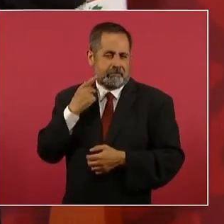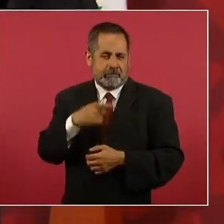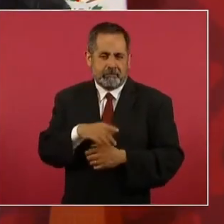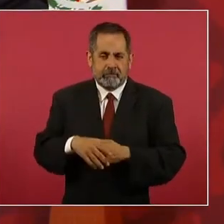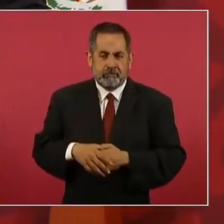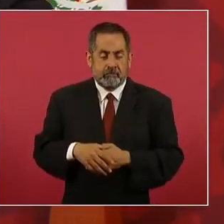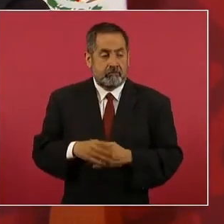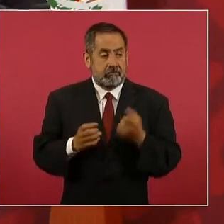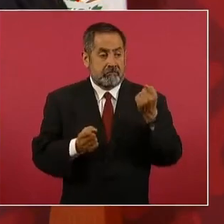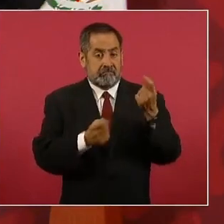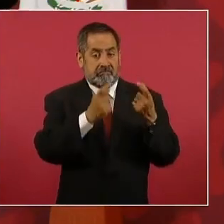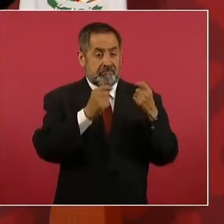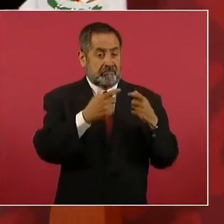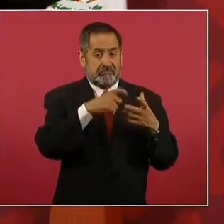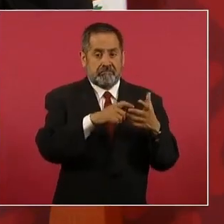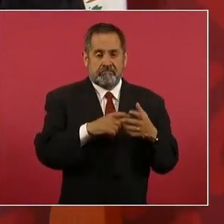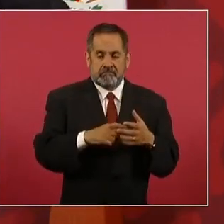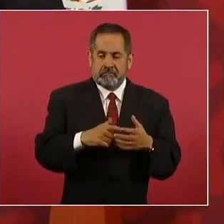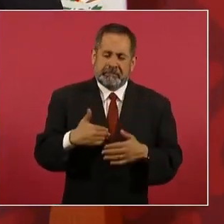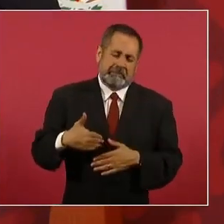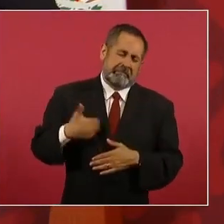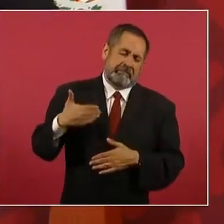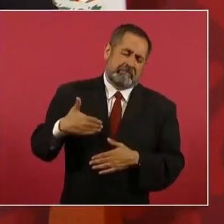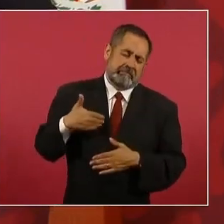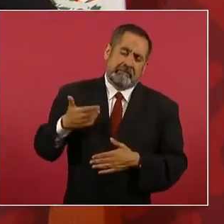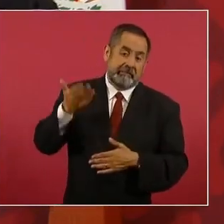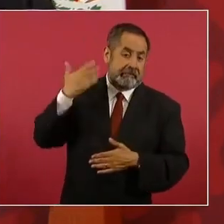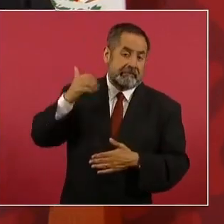ciertos potentados que fueron beneficiados